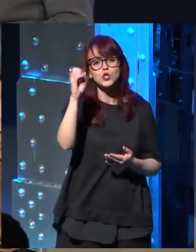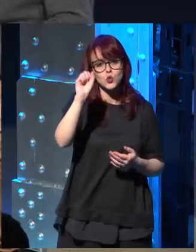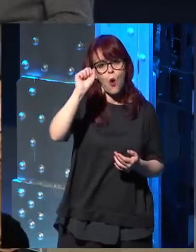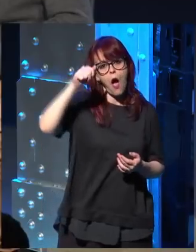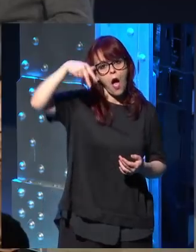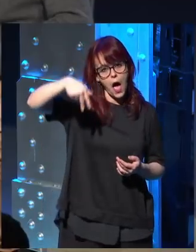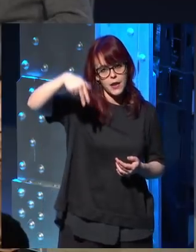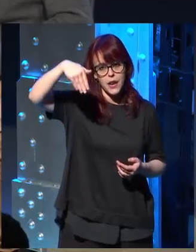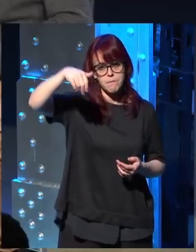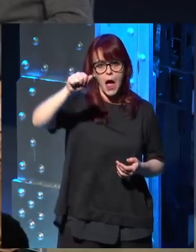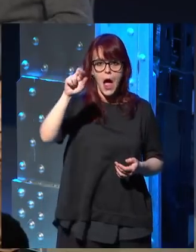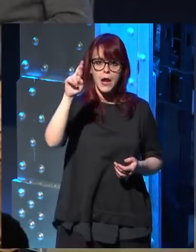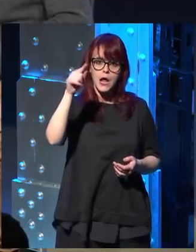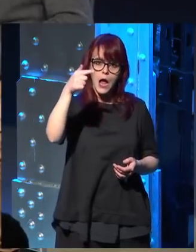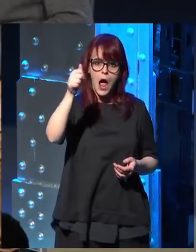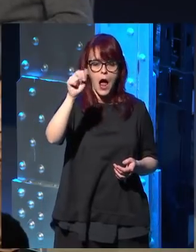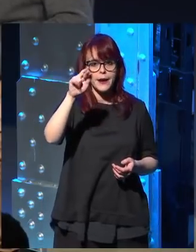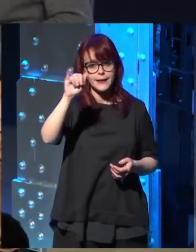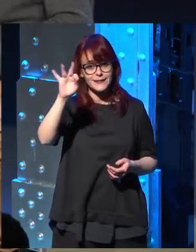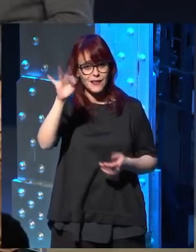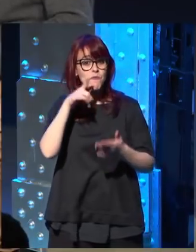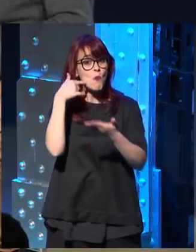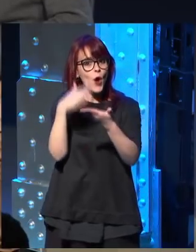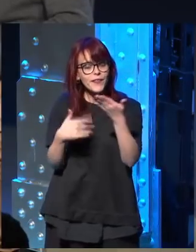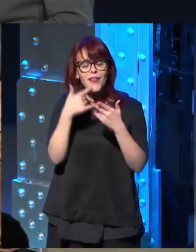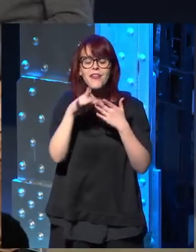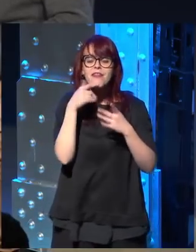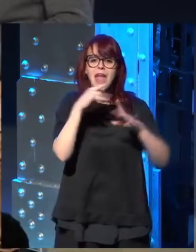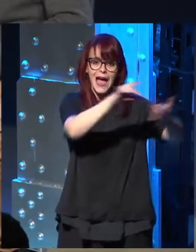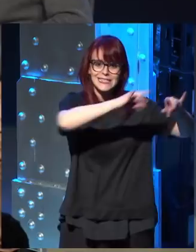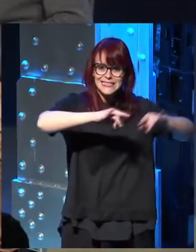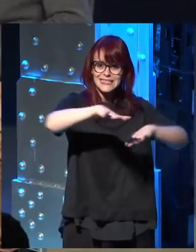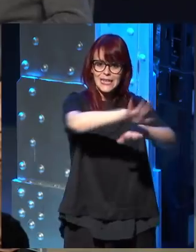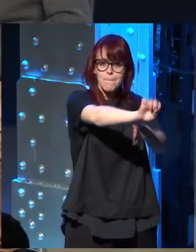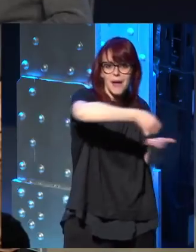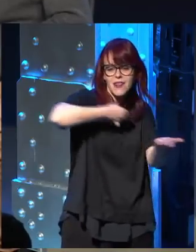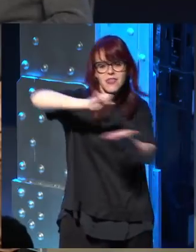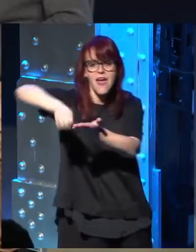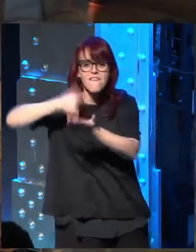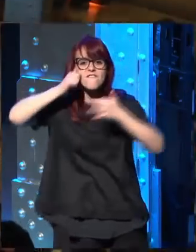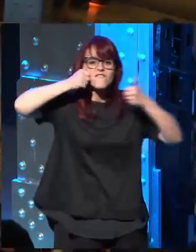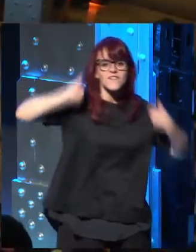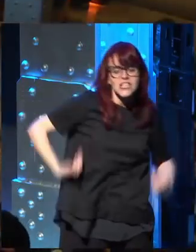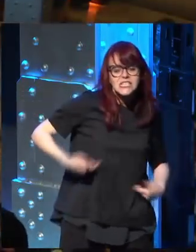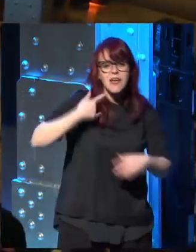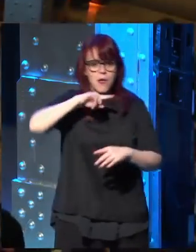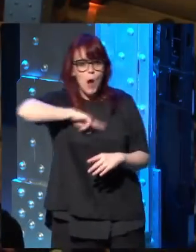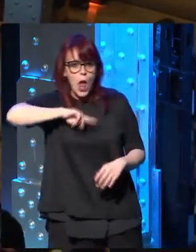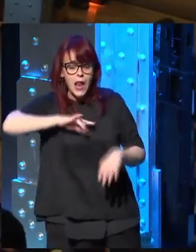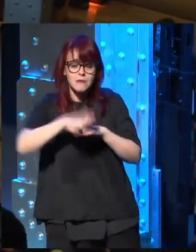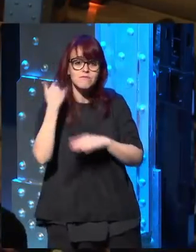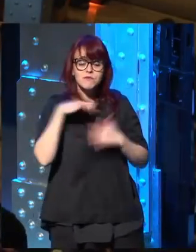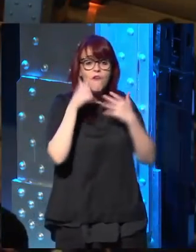mí me encanta, y él decía que existen dos tipos de intemperies, la física y la moral. La física, la solución